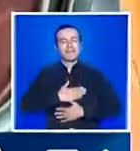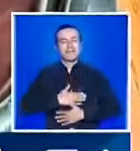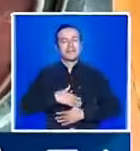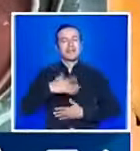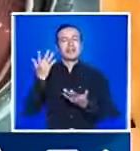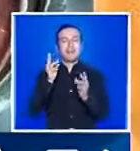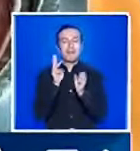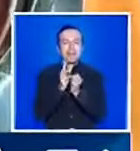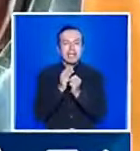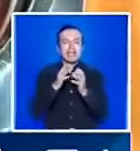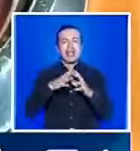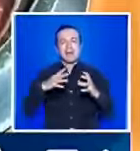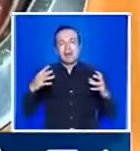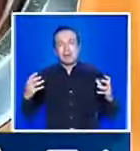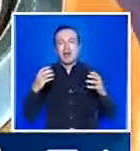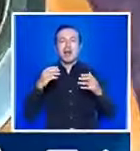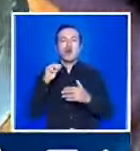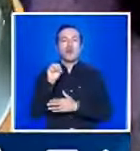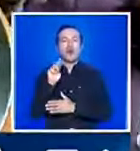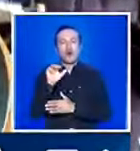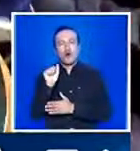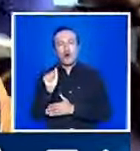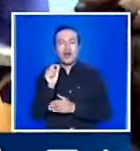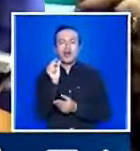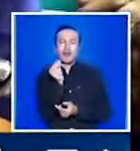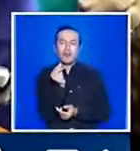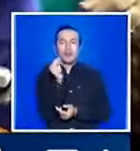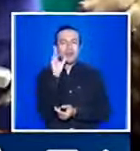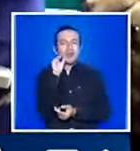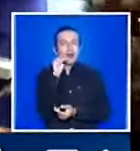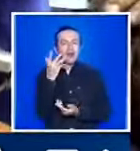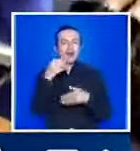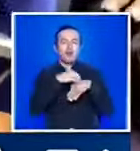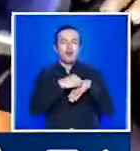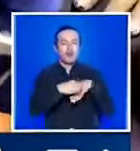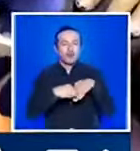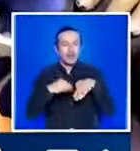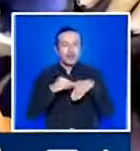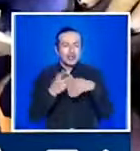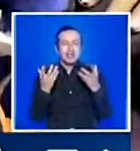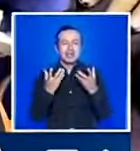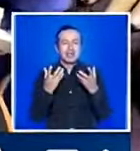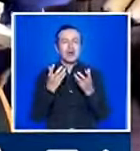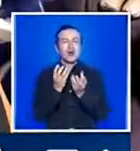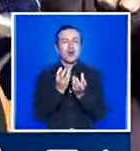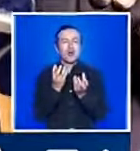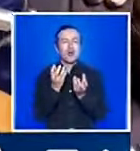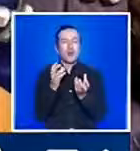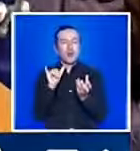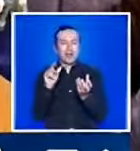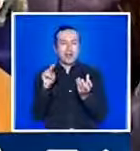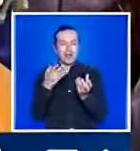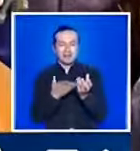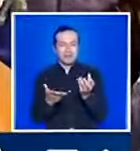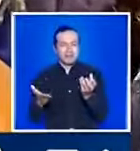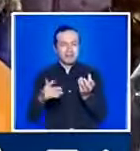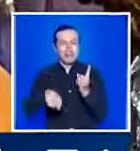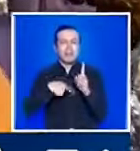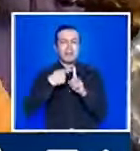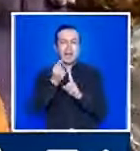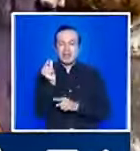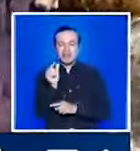el babaco, la mora, mortiño, frutilla, naranquilla, la guayaba y las especerías como es el clavo de olor,